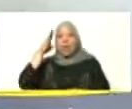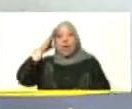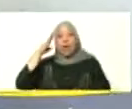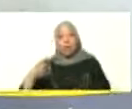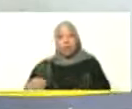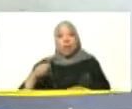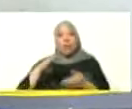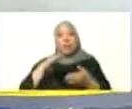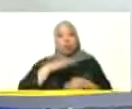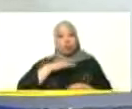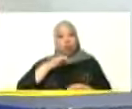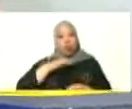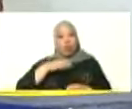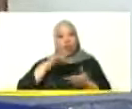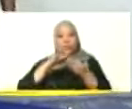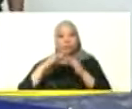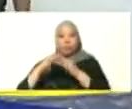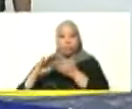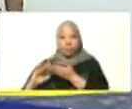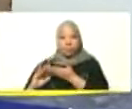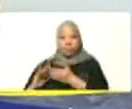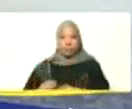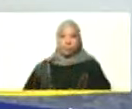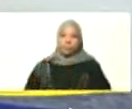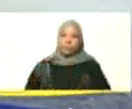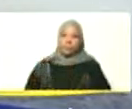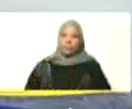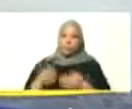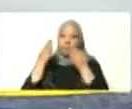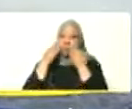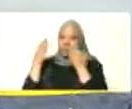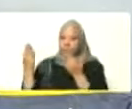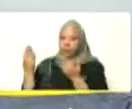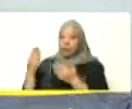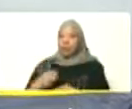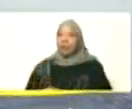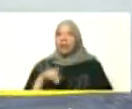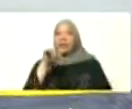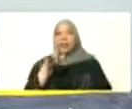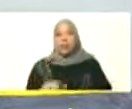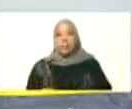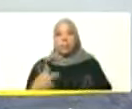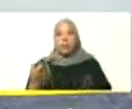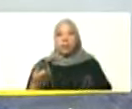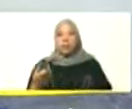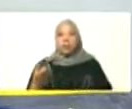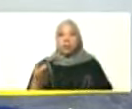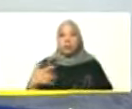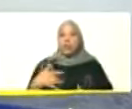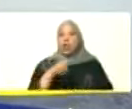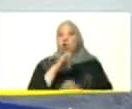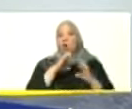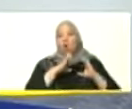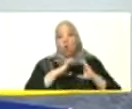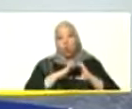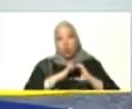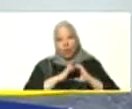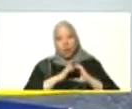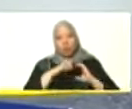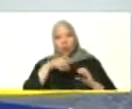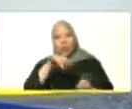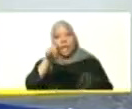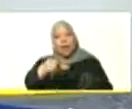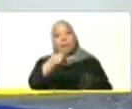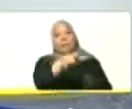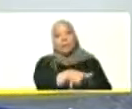también Génesis, como vocera del Poder Popular, porque usted sabe que las bricomiles también está la esencia, el corazón del Poder Popular y de nuestra